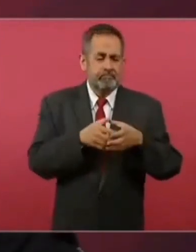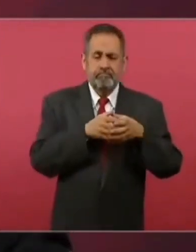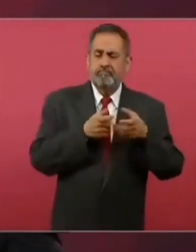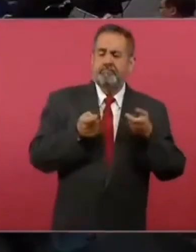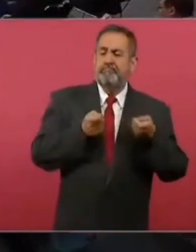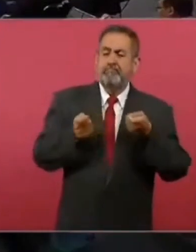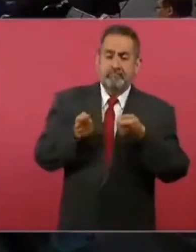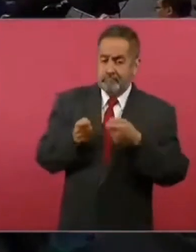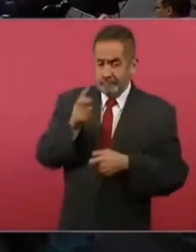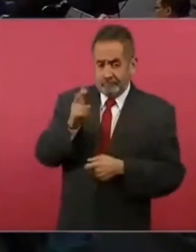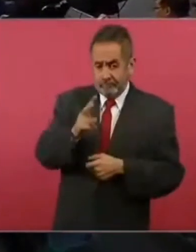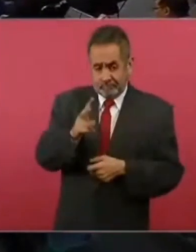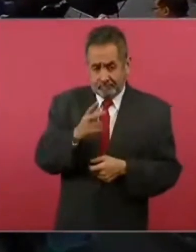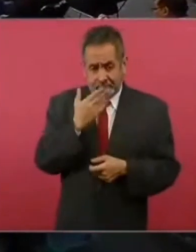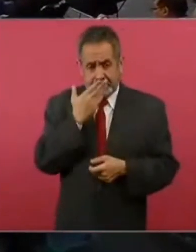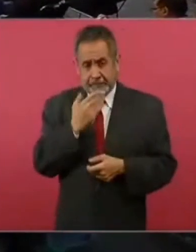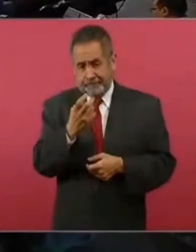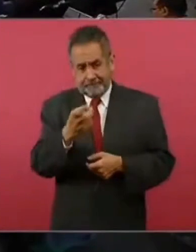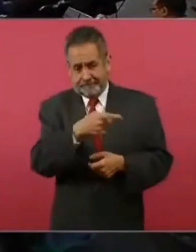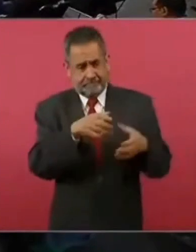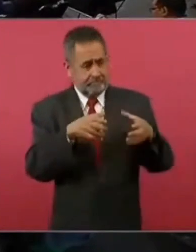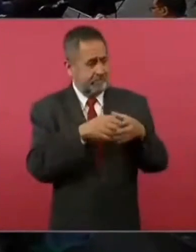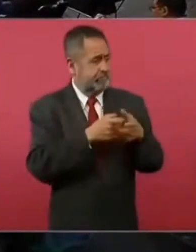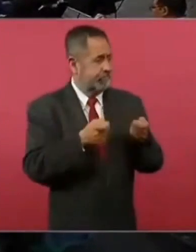Eso es lo cierto.